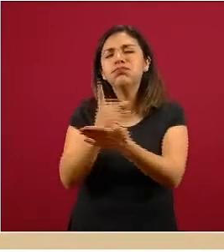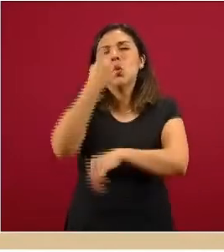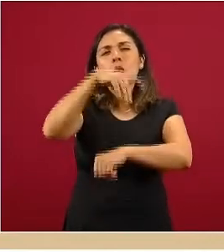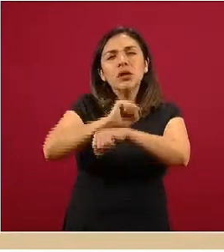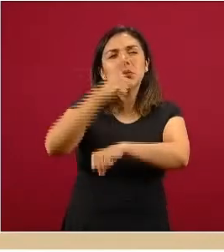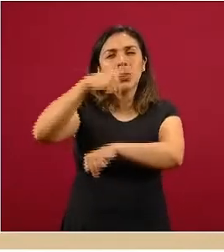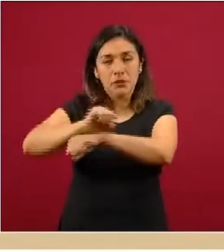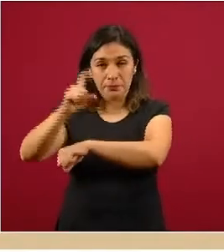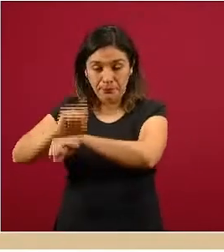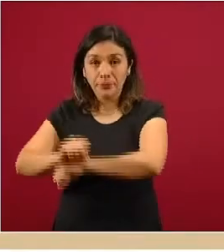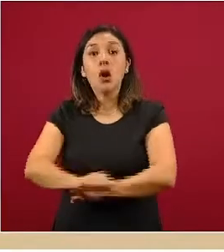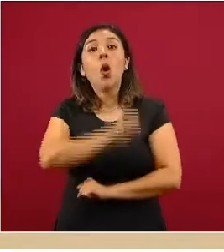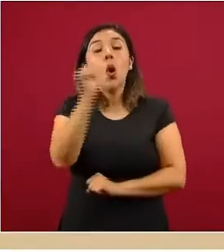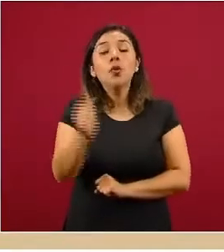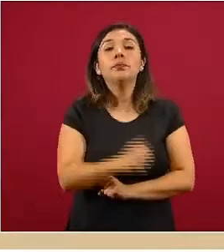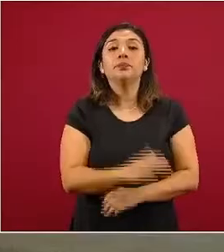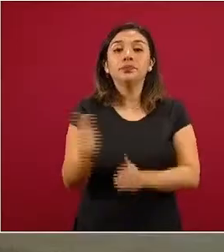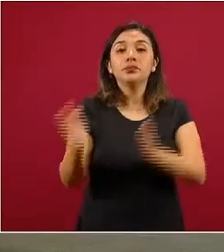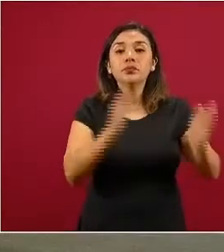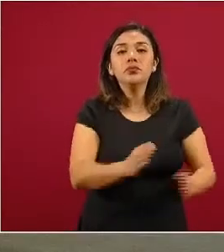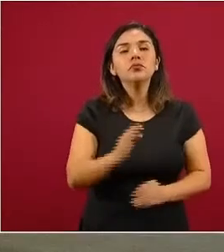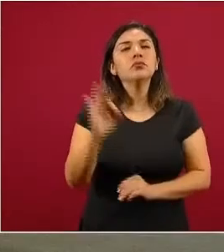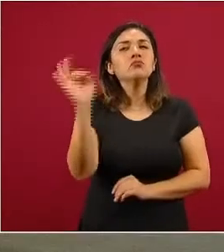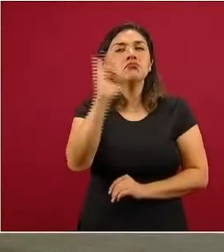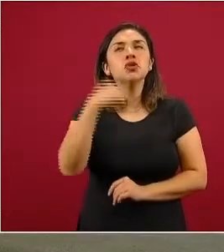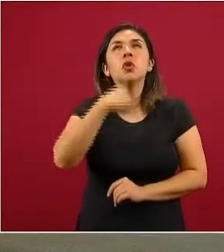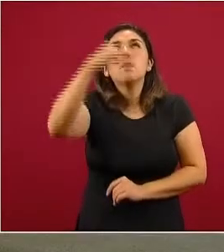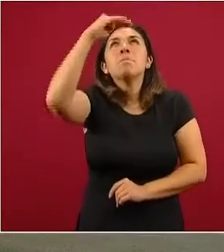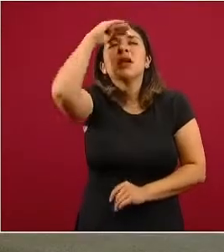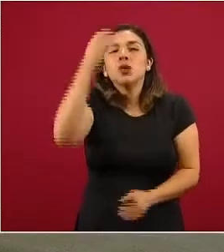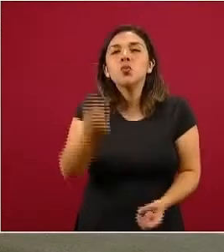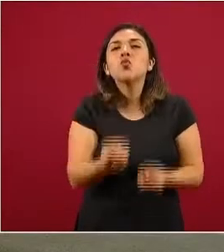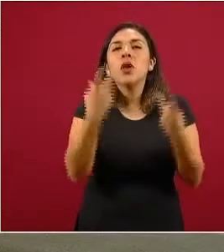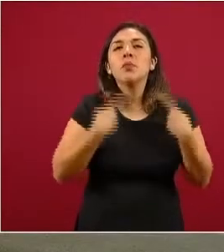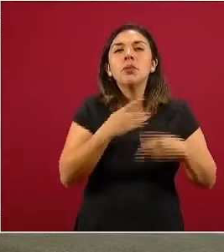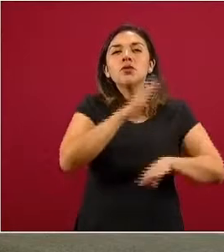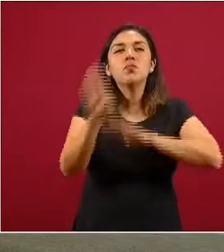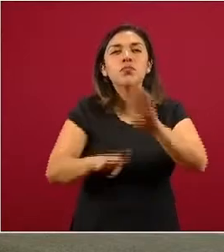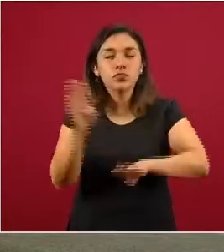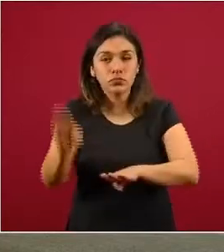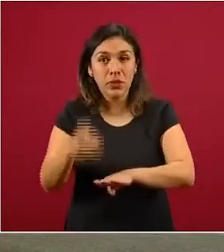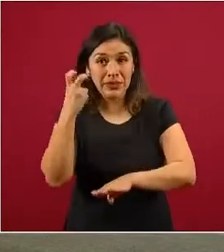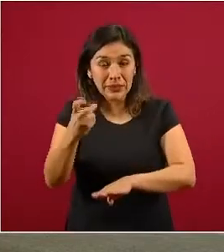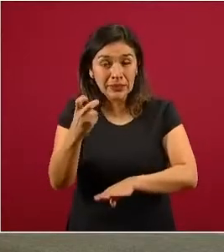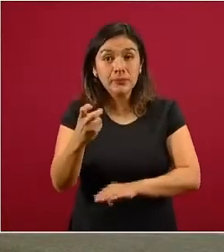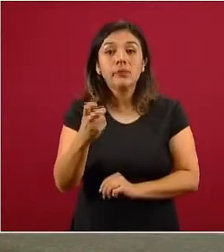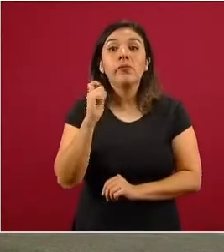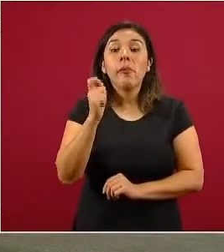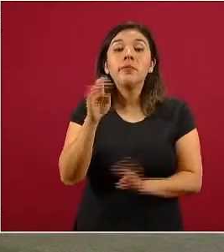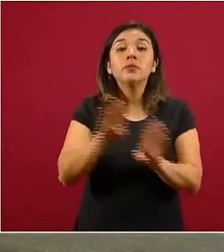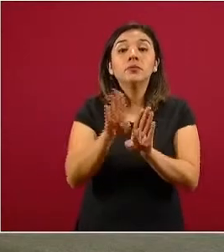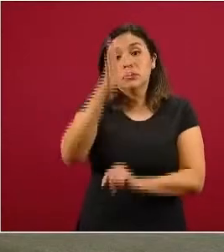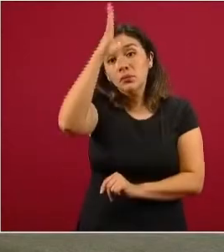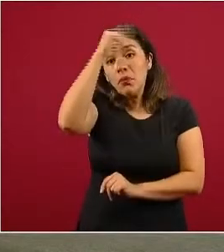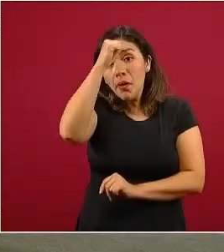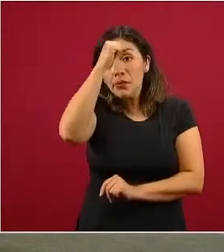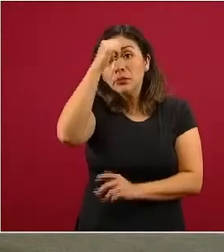precisión, solamente para este análisis tomamos en cuenta el número de muertes totales